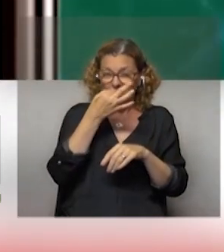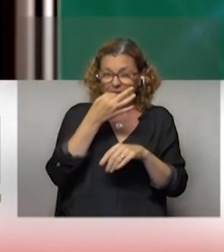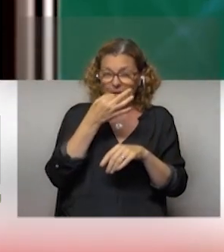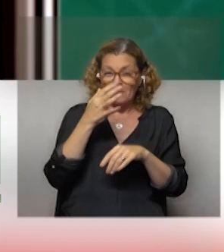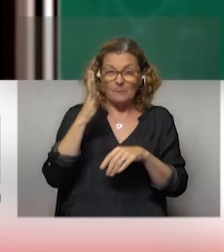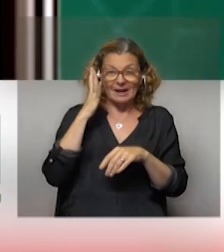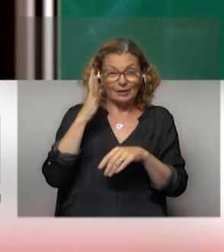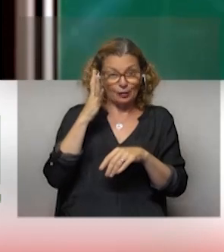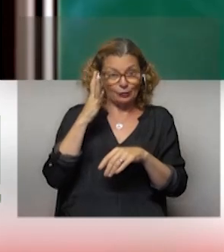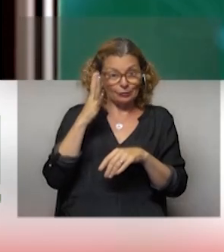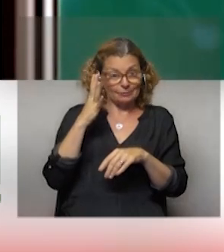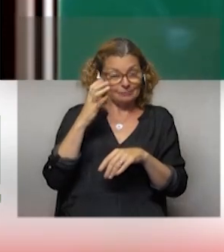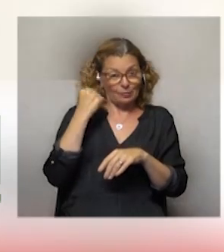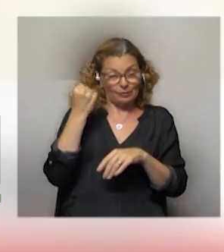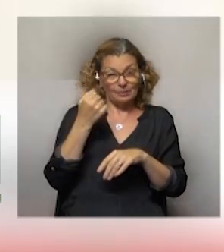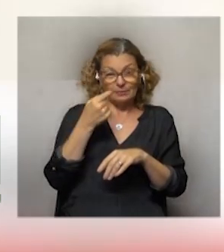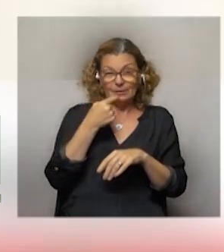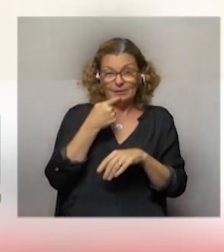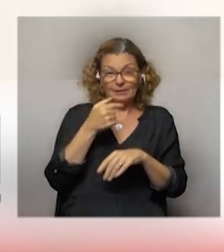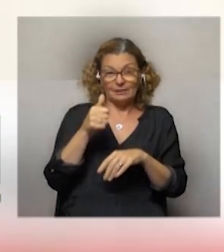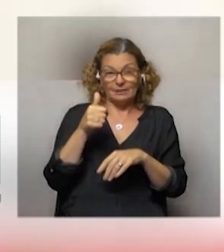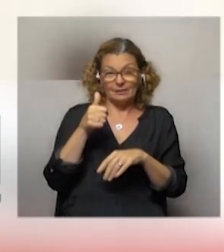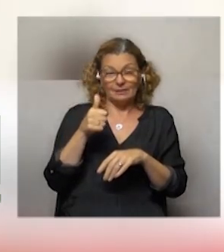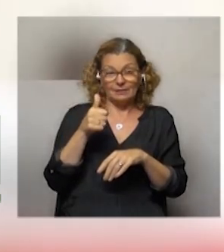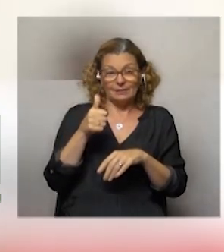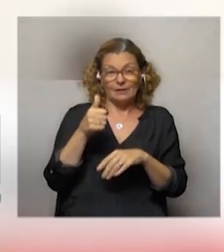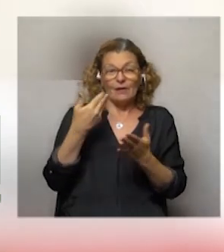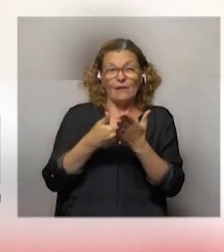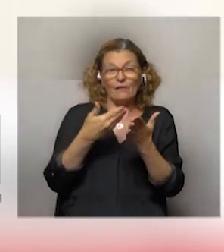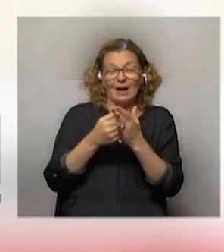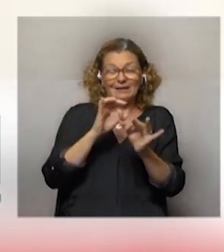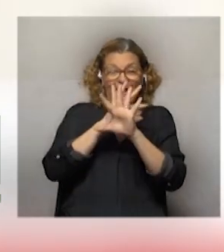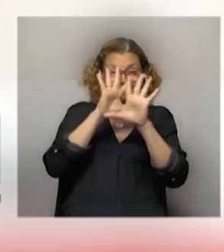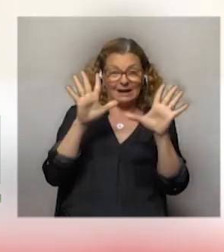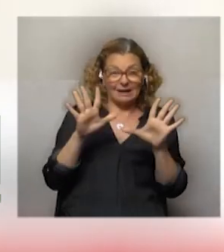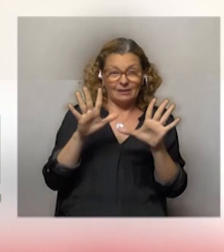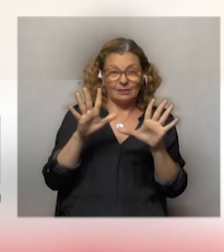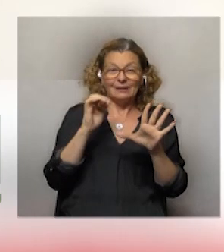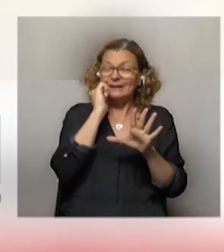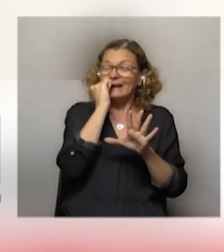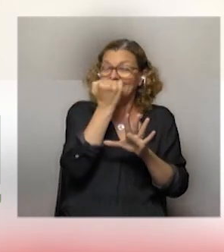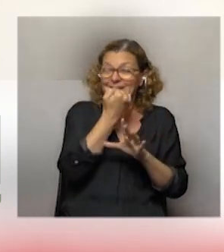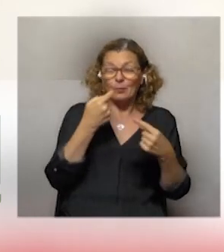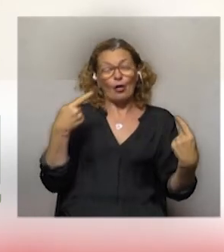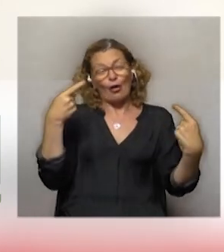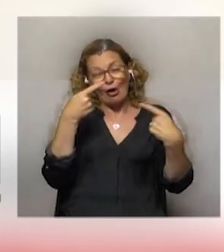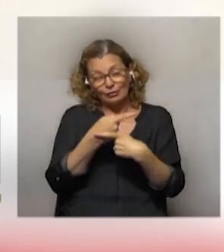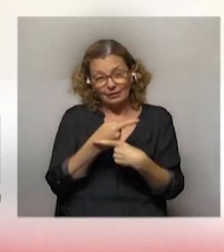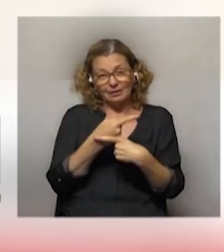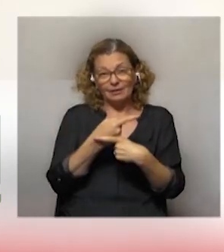Pesado da ningún tipo de detalle decretismo falta de transparencia contradicción